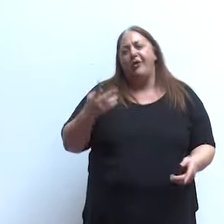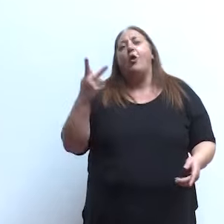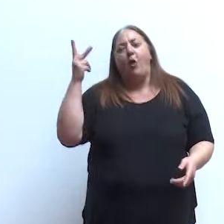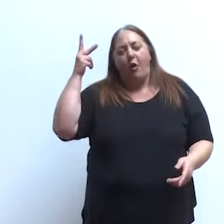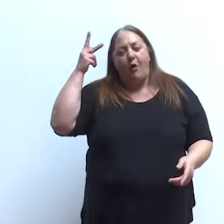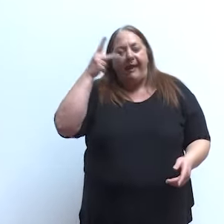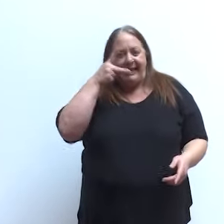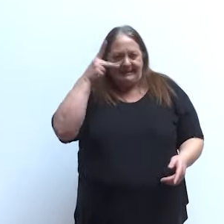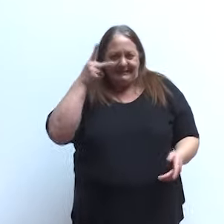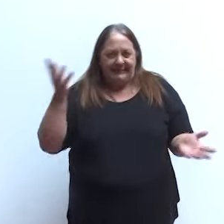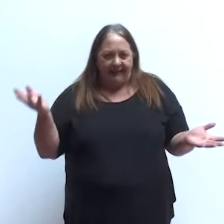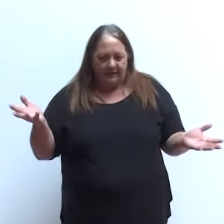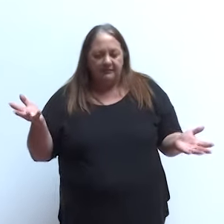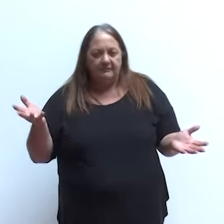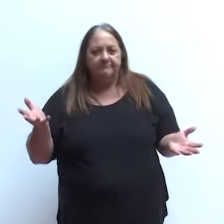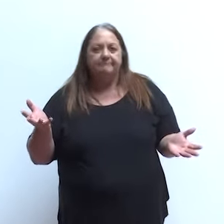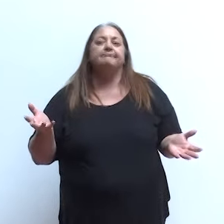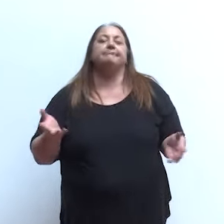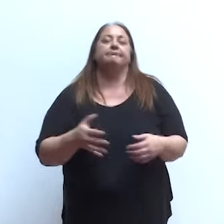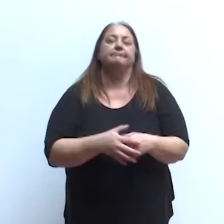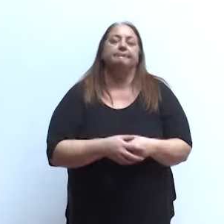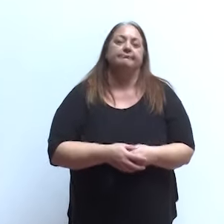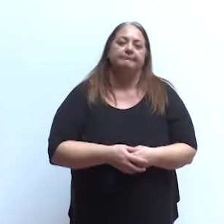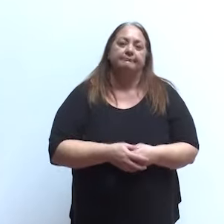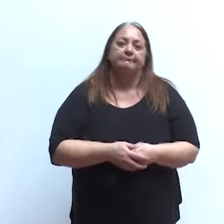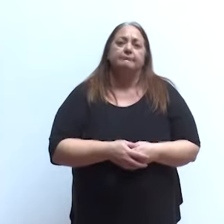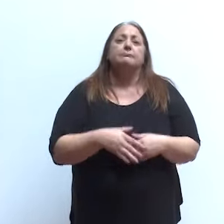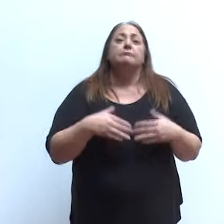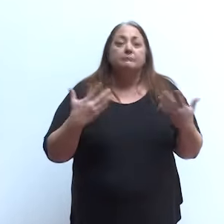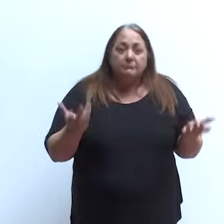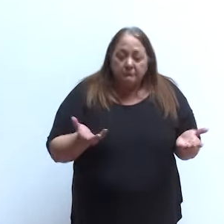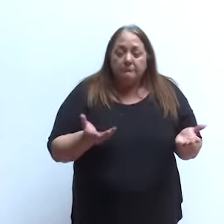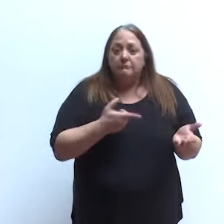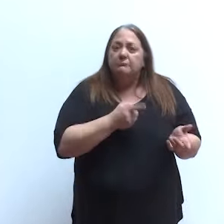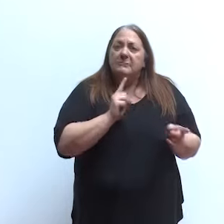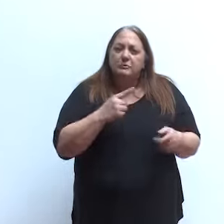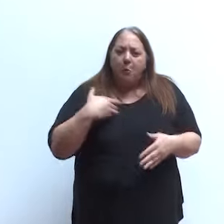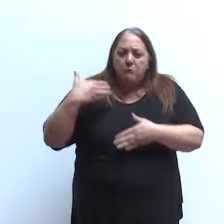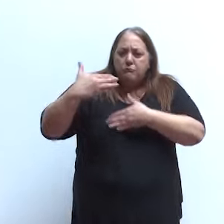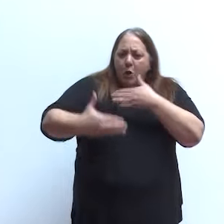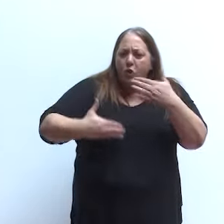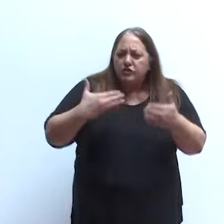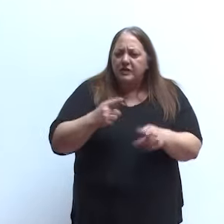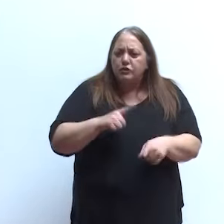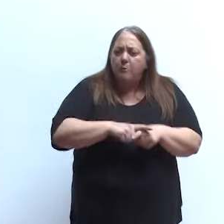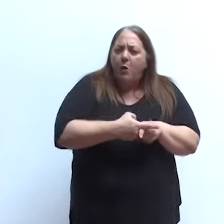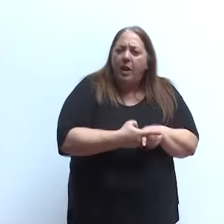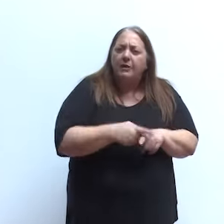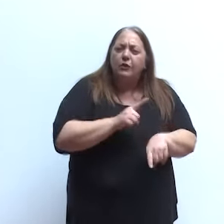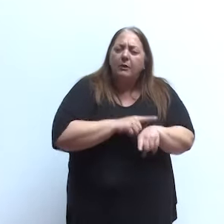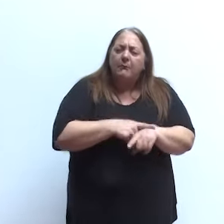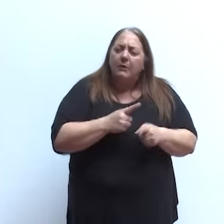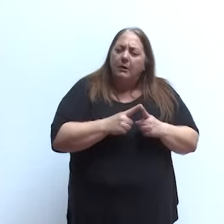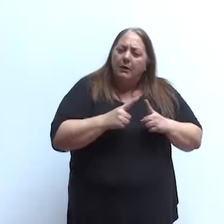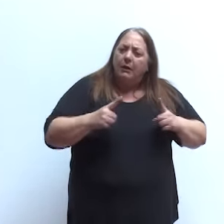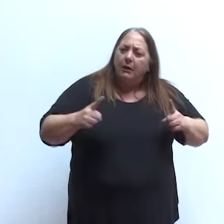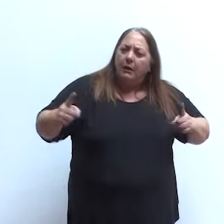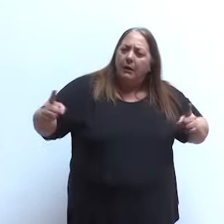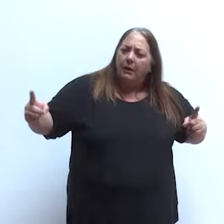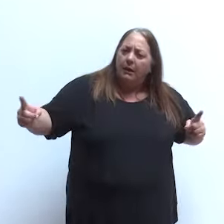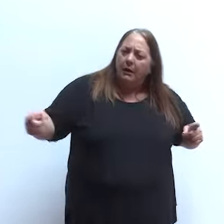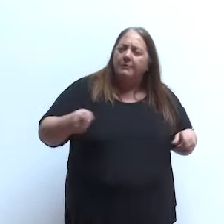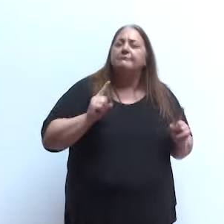entonces digo el Ne realismo como como proceso político si uno lo mira con tiempos largos bueno está es un proceso lineal que